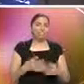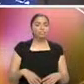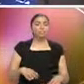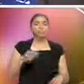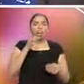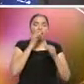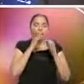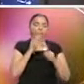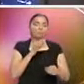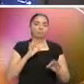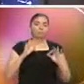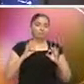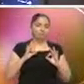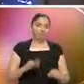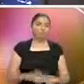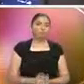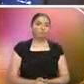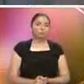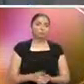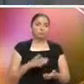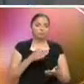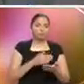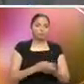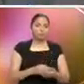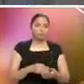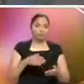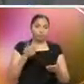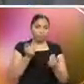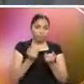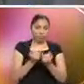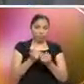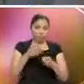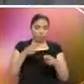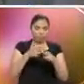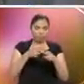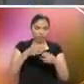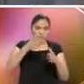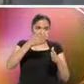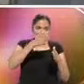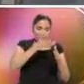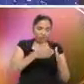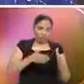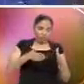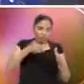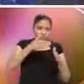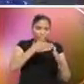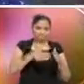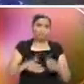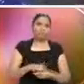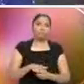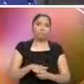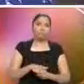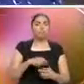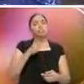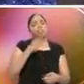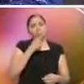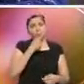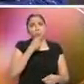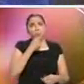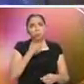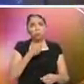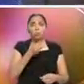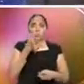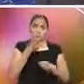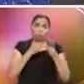Lo podemos cortar también, vamos a darle aquí una cortadita. Mire, por lo dulce y todo, creo que los niños pueden comerlo sin ningún problema,